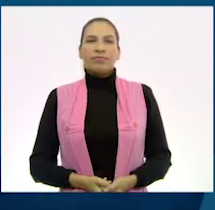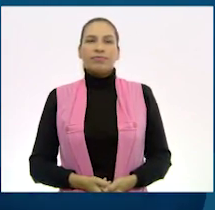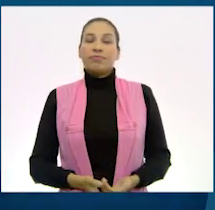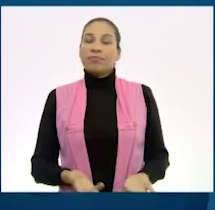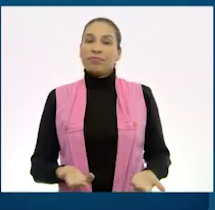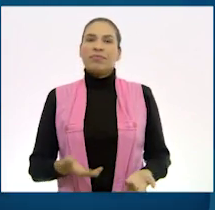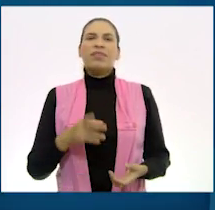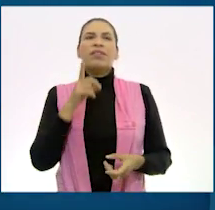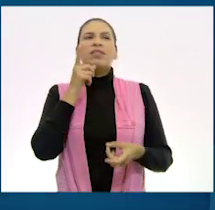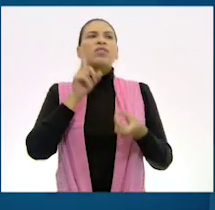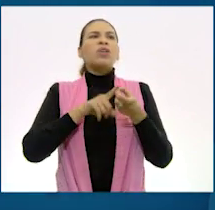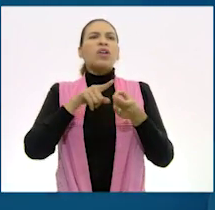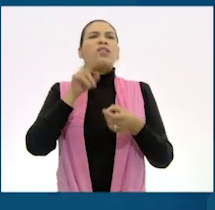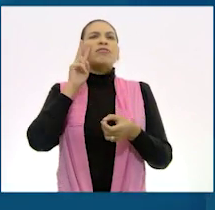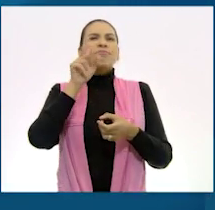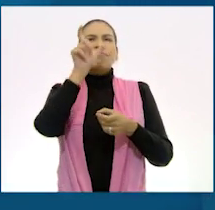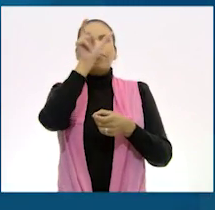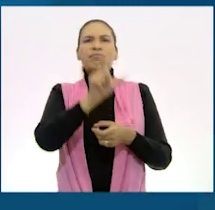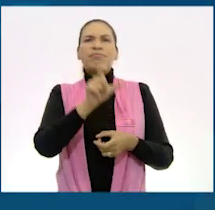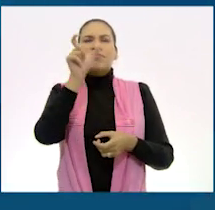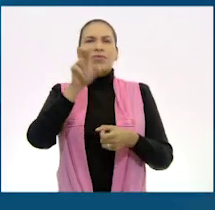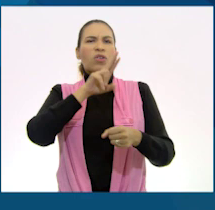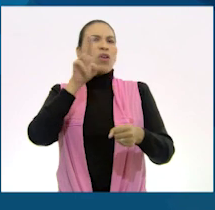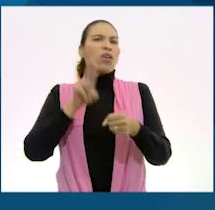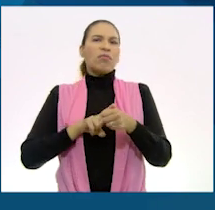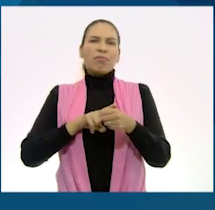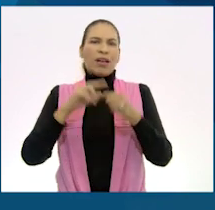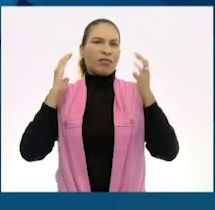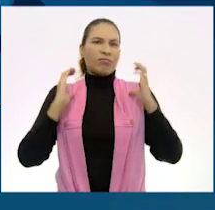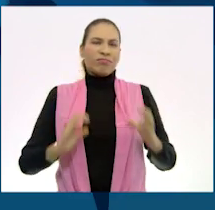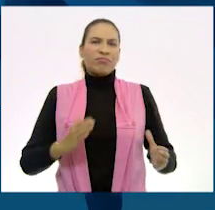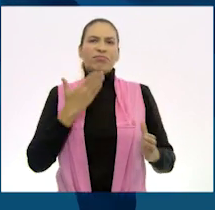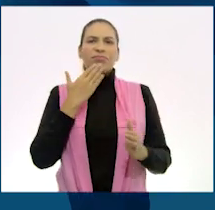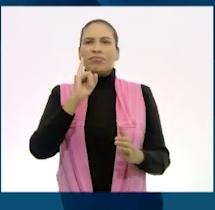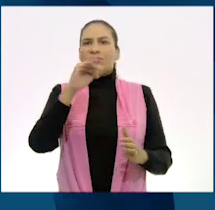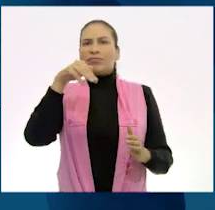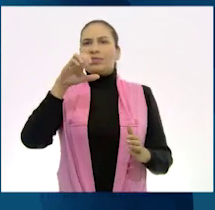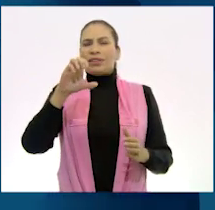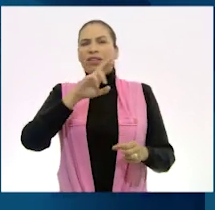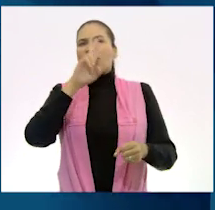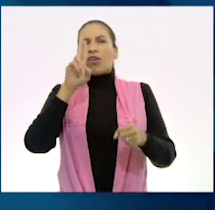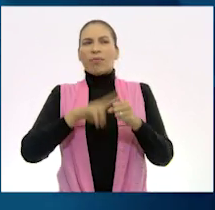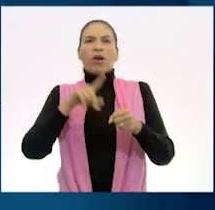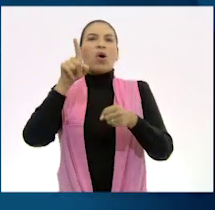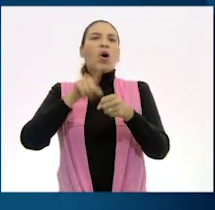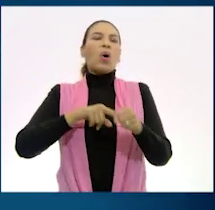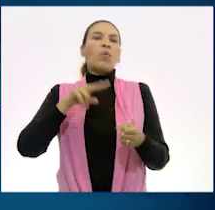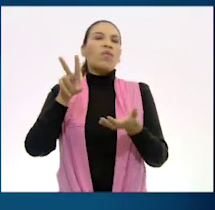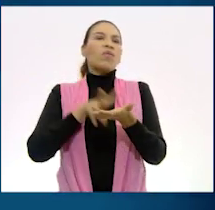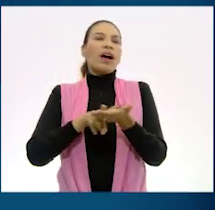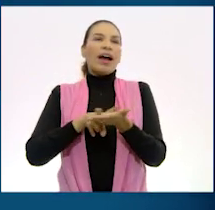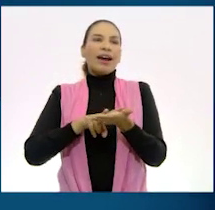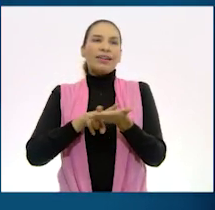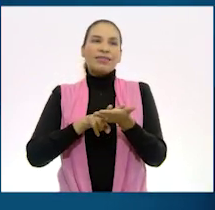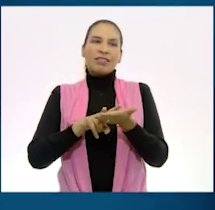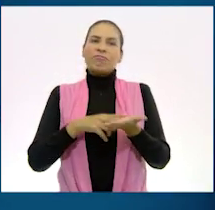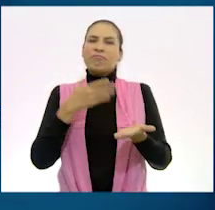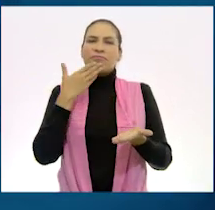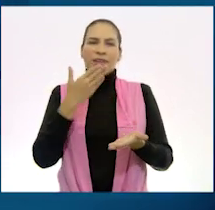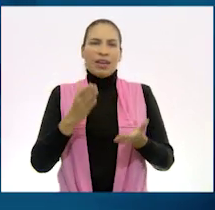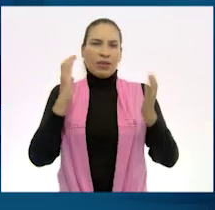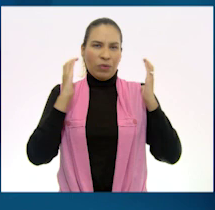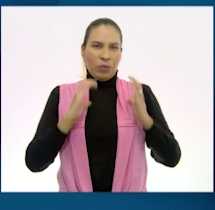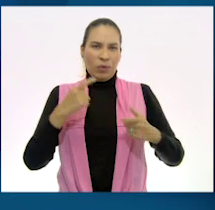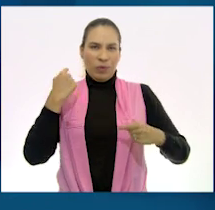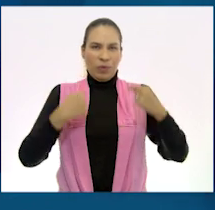Ahora sí, ¿dónde ubicaríamos? En intervalo normal. Es una franja de color verde y entonces tu índice de